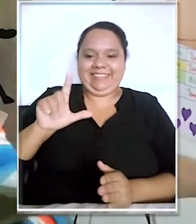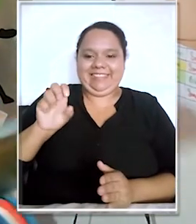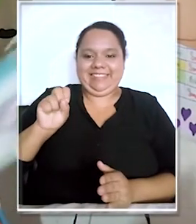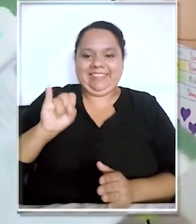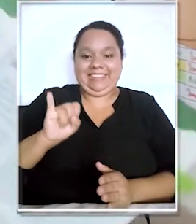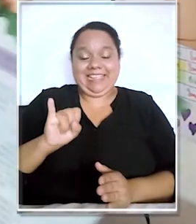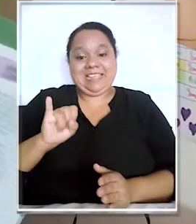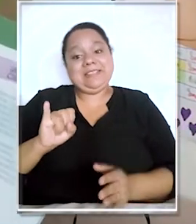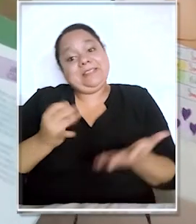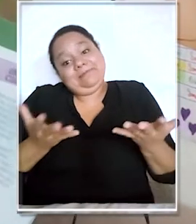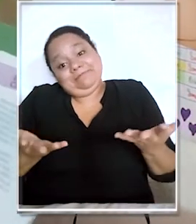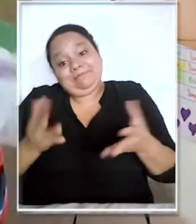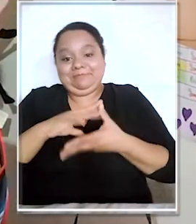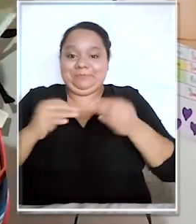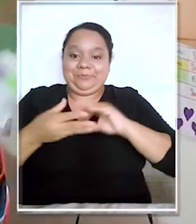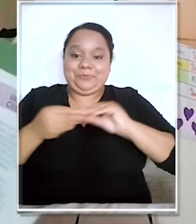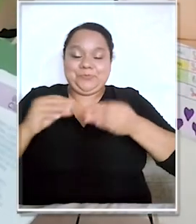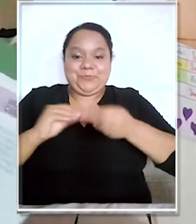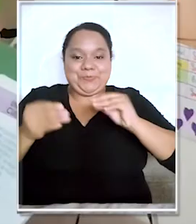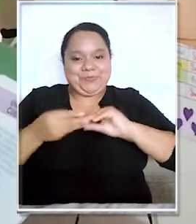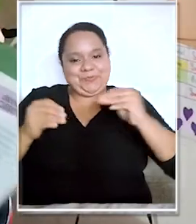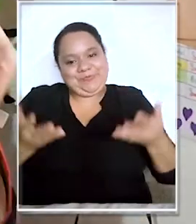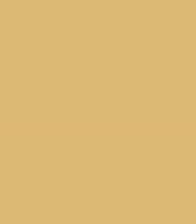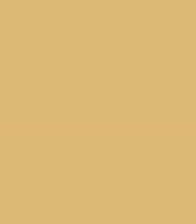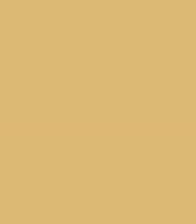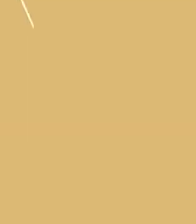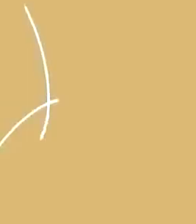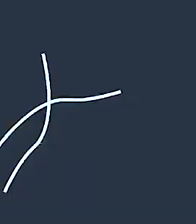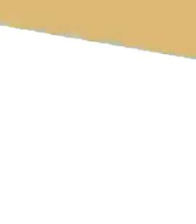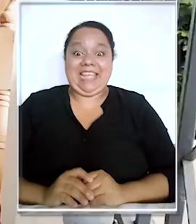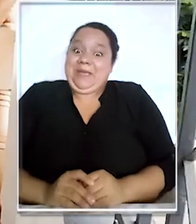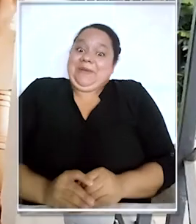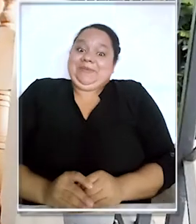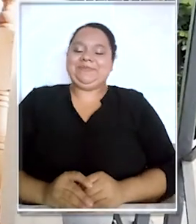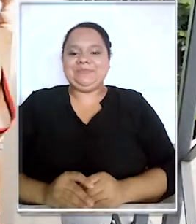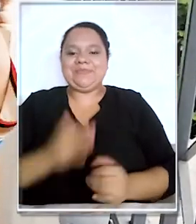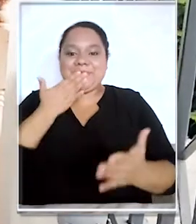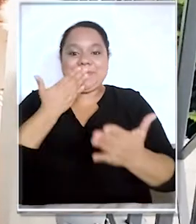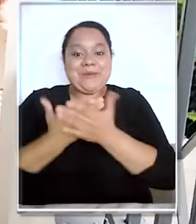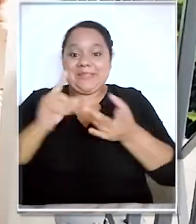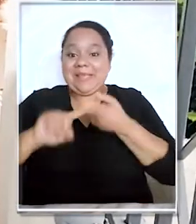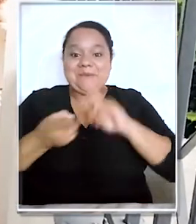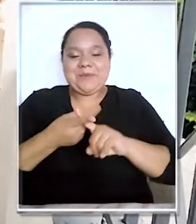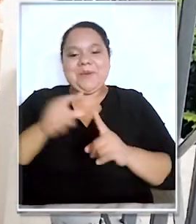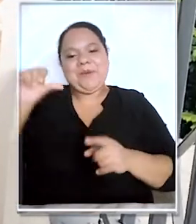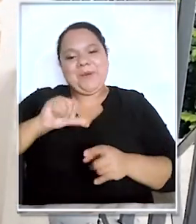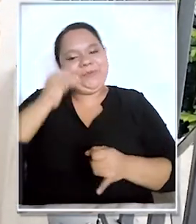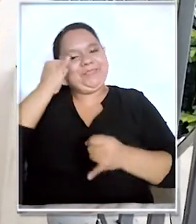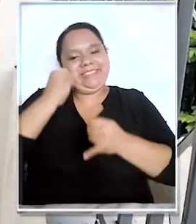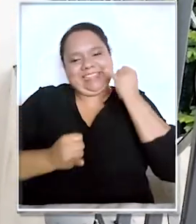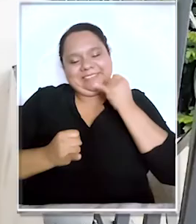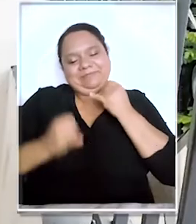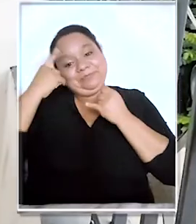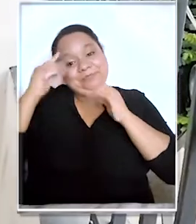Esa fue la historia de una niña de cuento. Bueno, amiguitos, esto fue todo por hoy. Espero lo